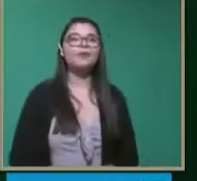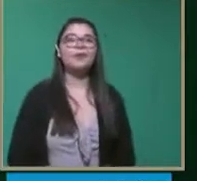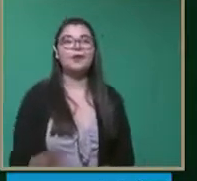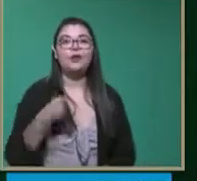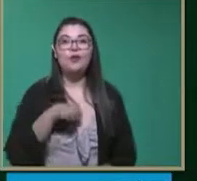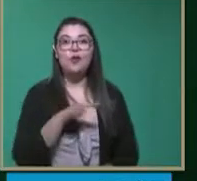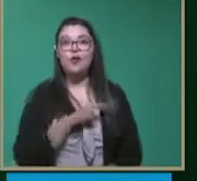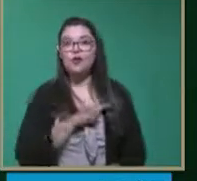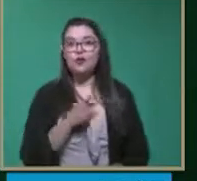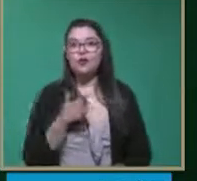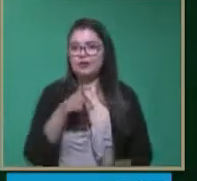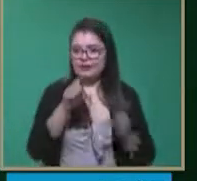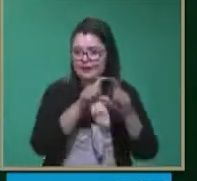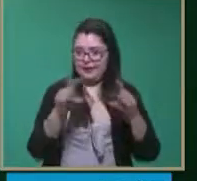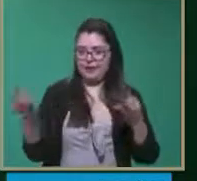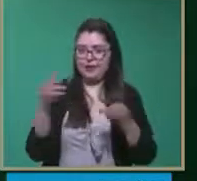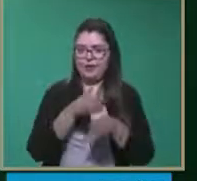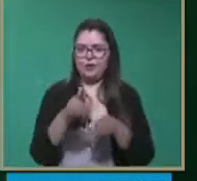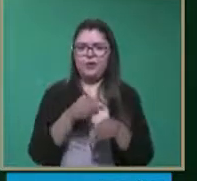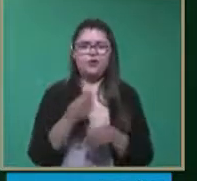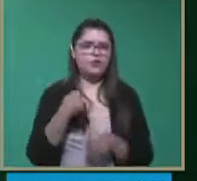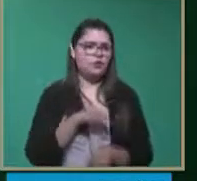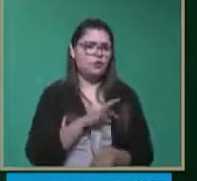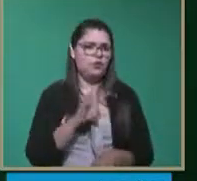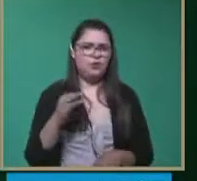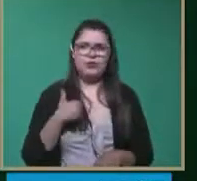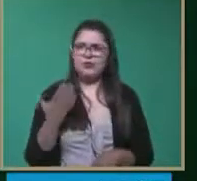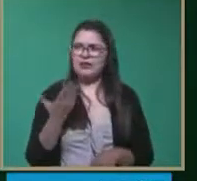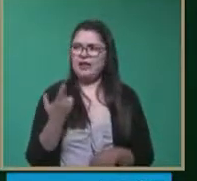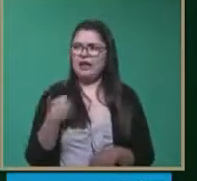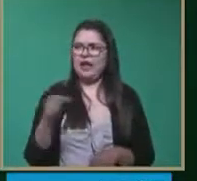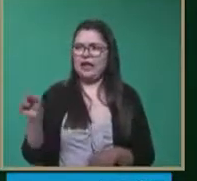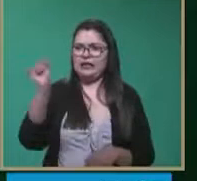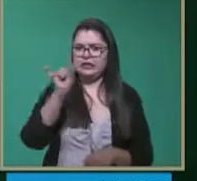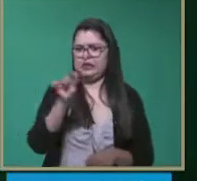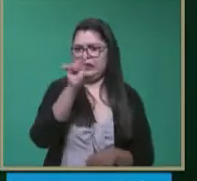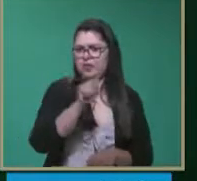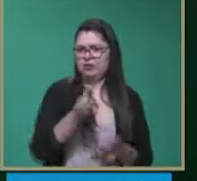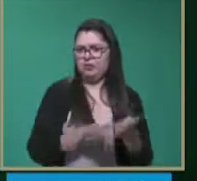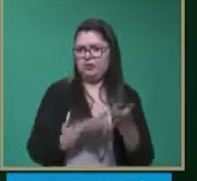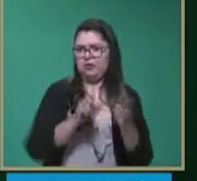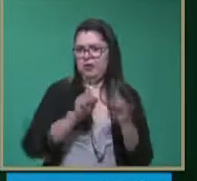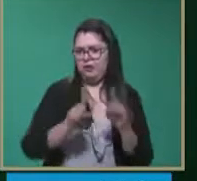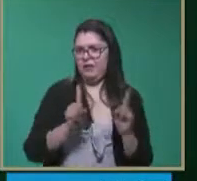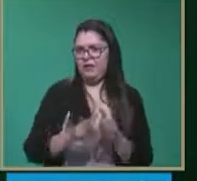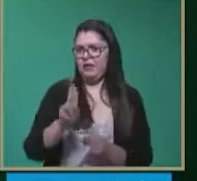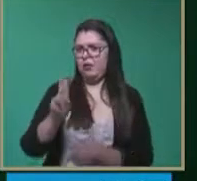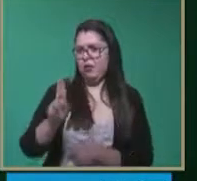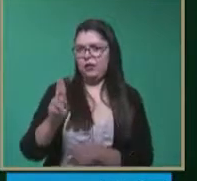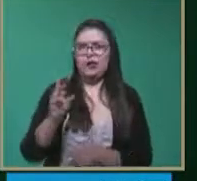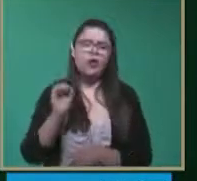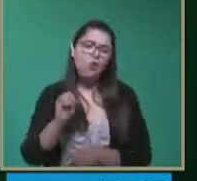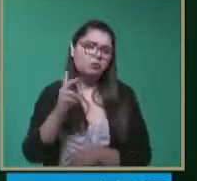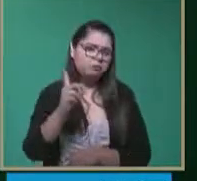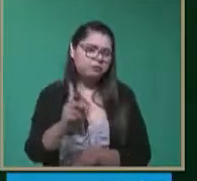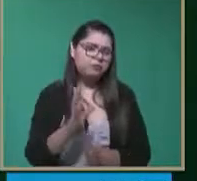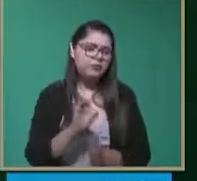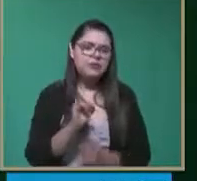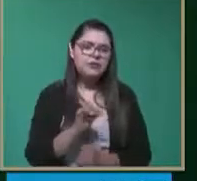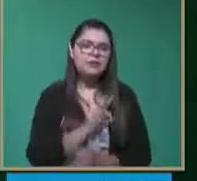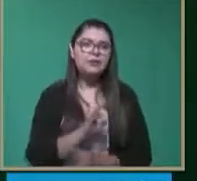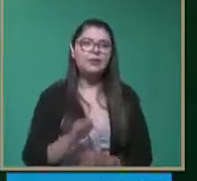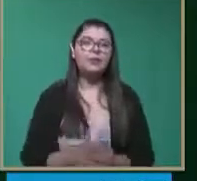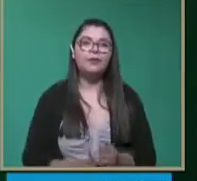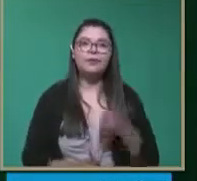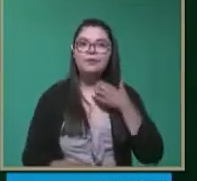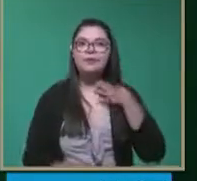podemos hacer como se nos facilite más, ya sea por unidades o por decenas. Muy bien, y de esta manera pues ya les dimos un